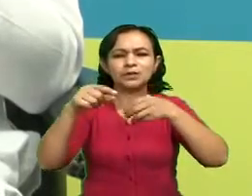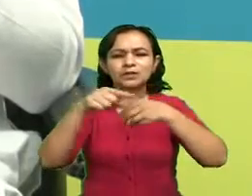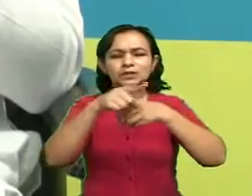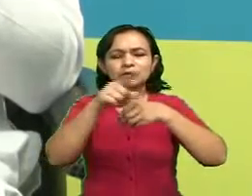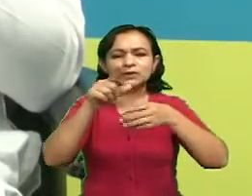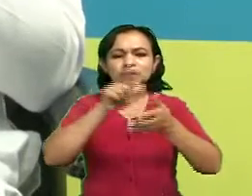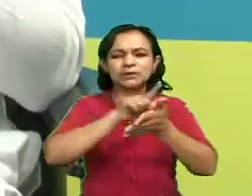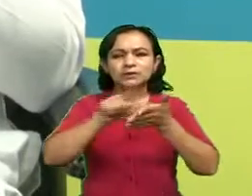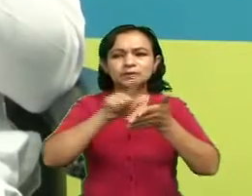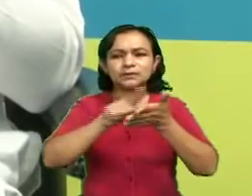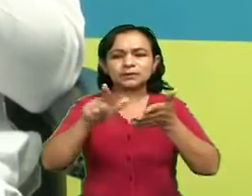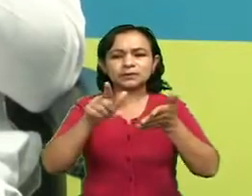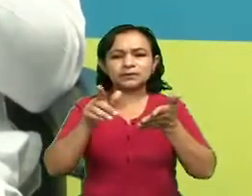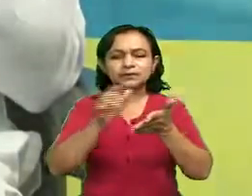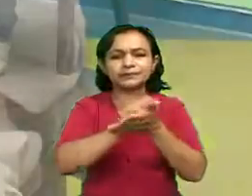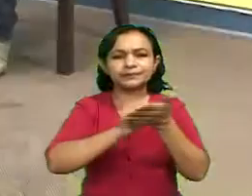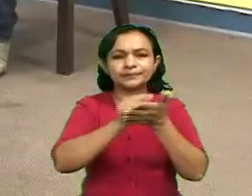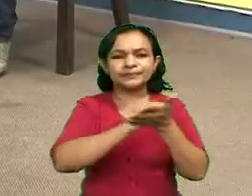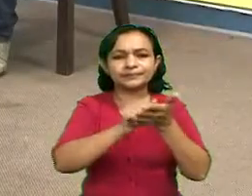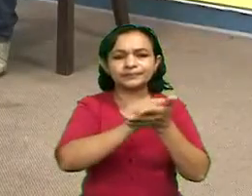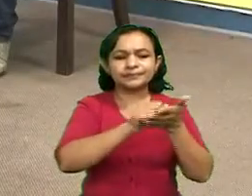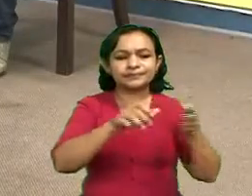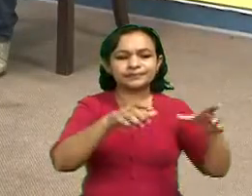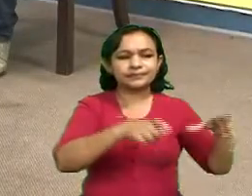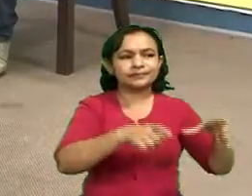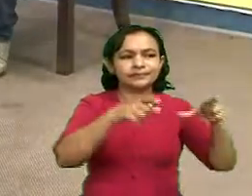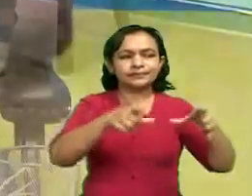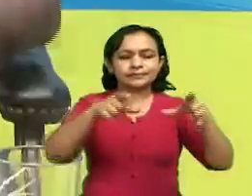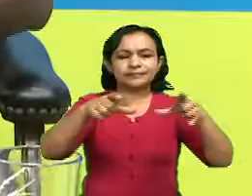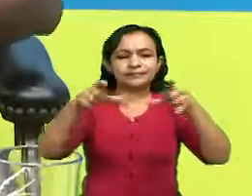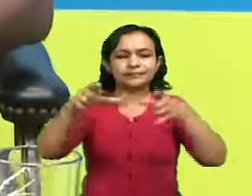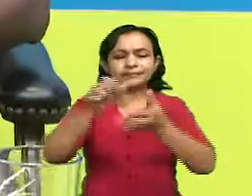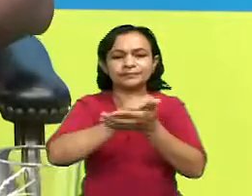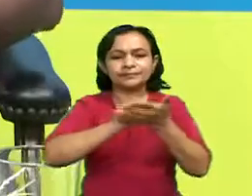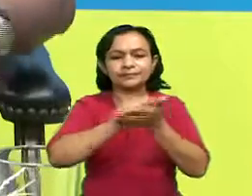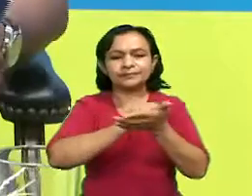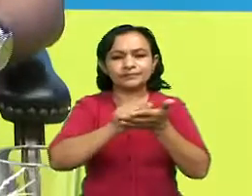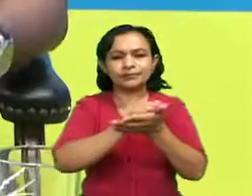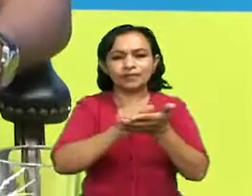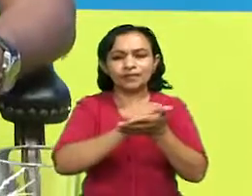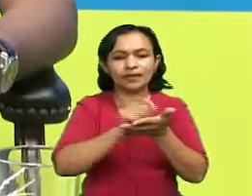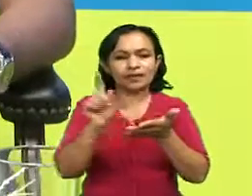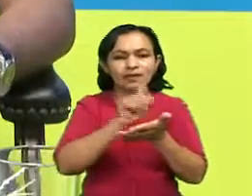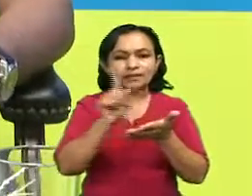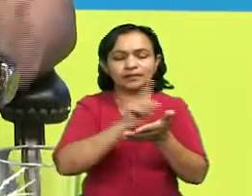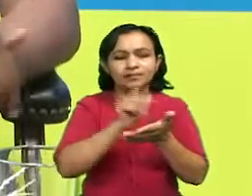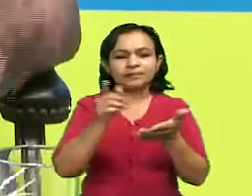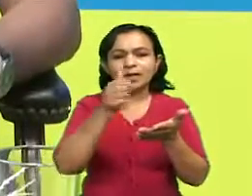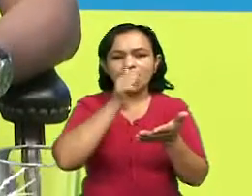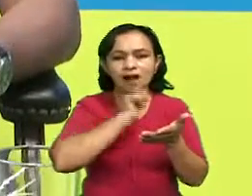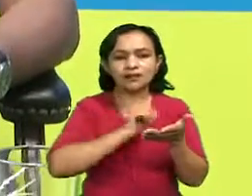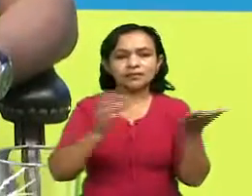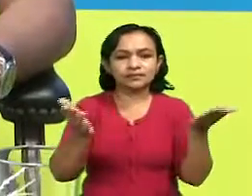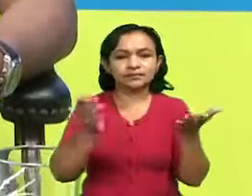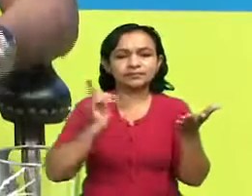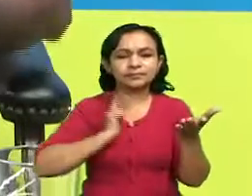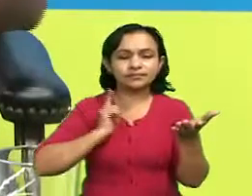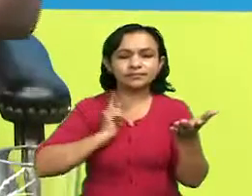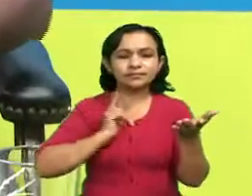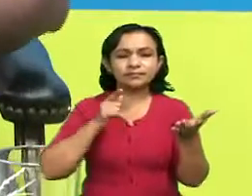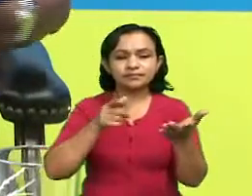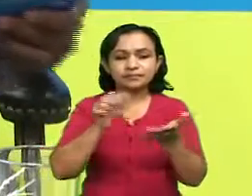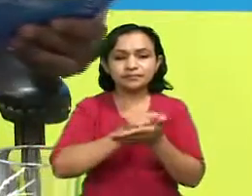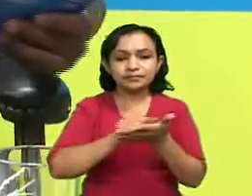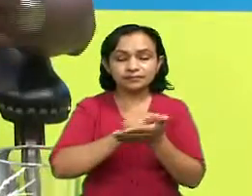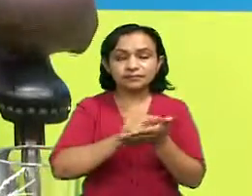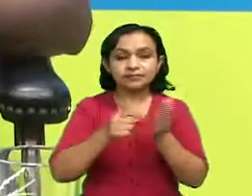es secar, por ejemplo, si usted lava traste, tener un trapito y secarlo para que no queden residuos de agua en esos trastes que usted